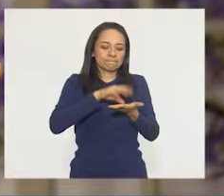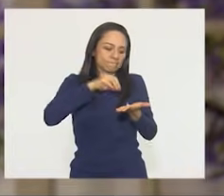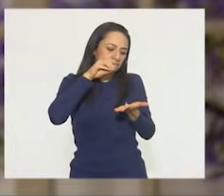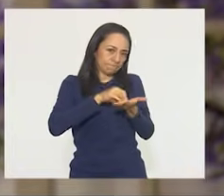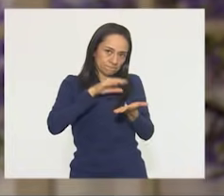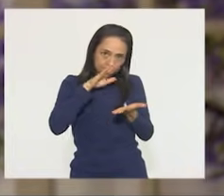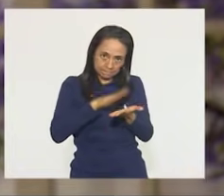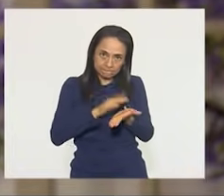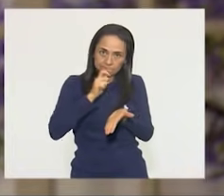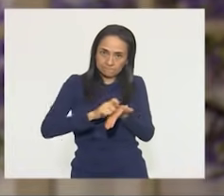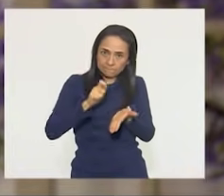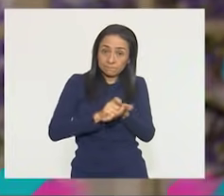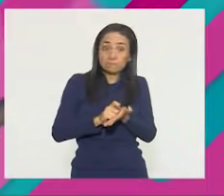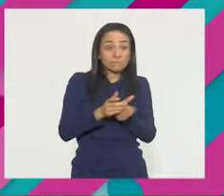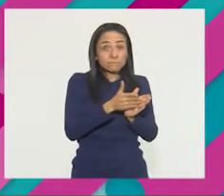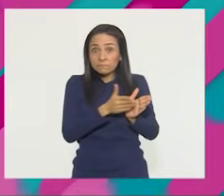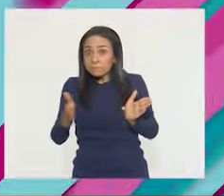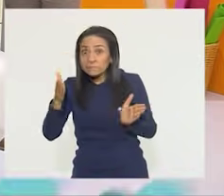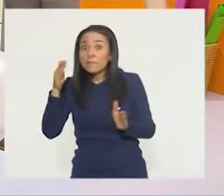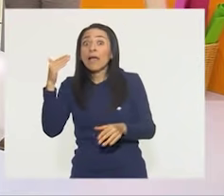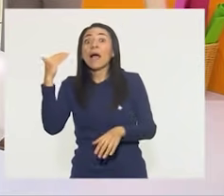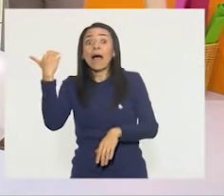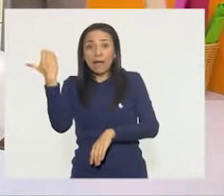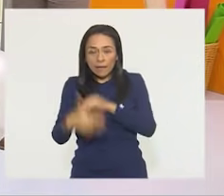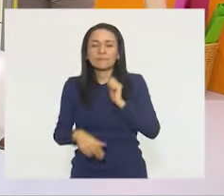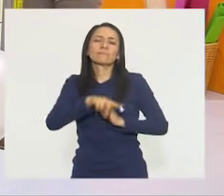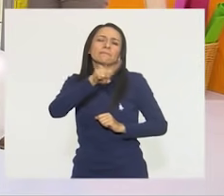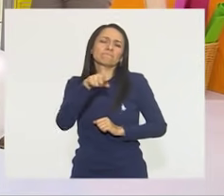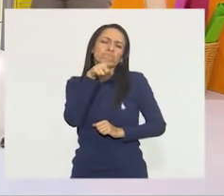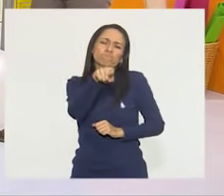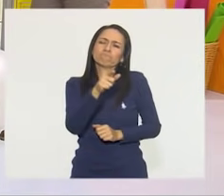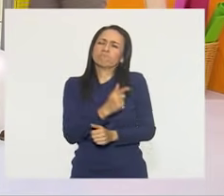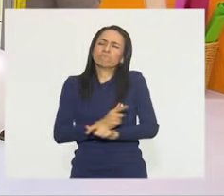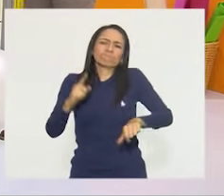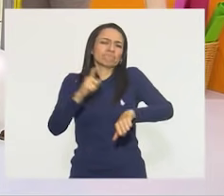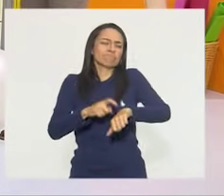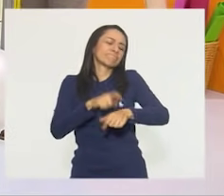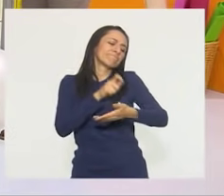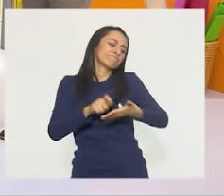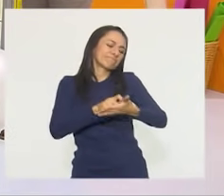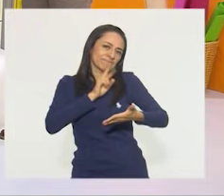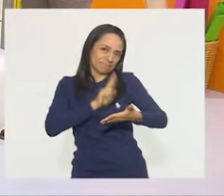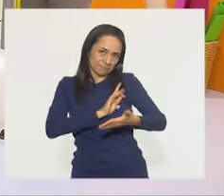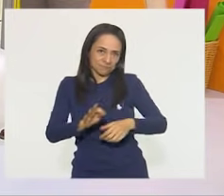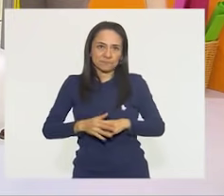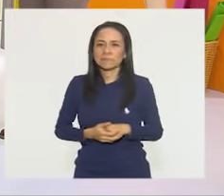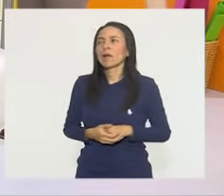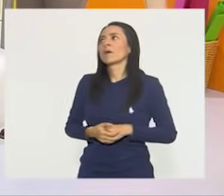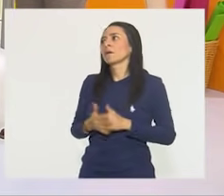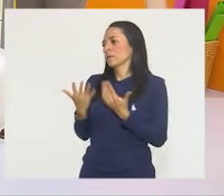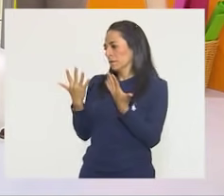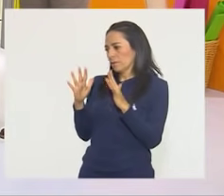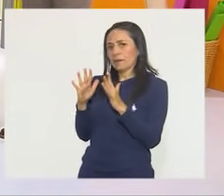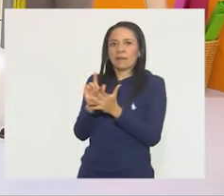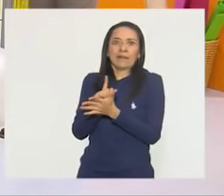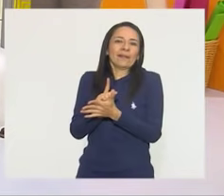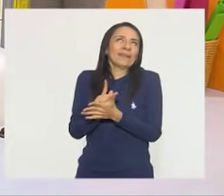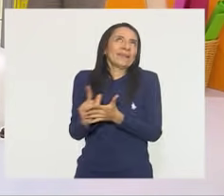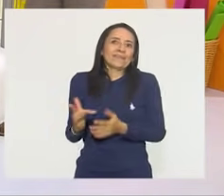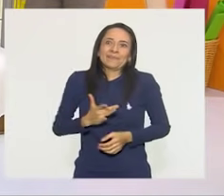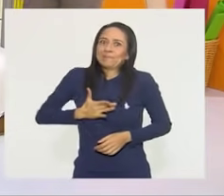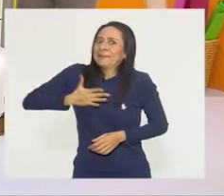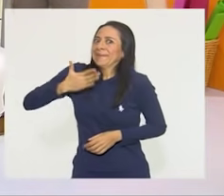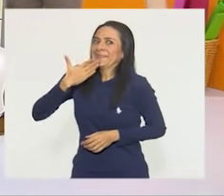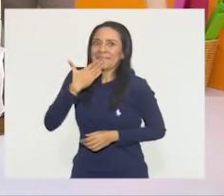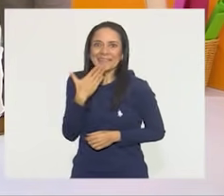y hacerlas a tu ritmo. ¡Ah, pero qué bonito es tener las manos limpias y secas! Bastante. ¿No?